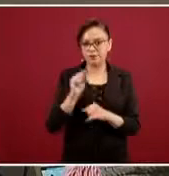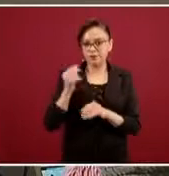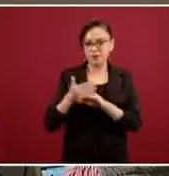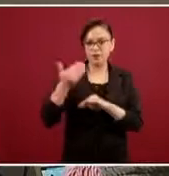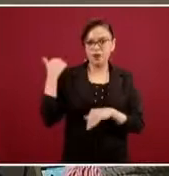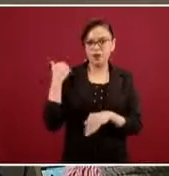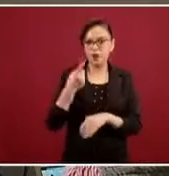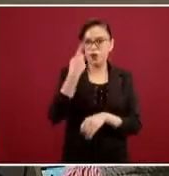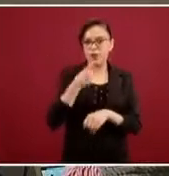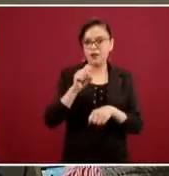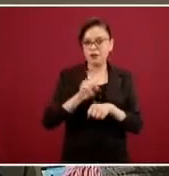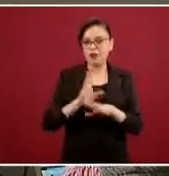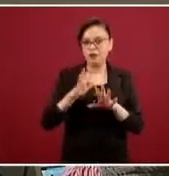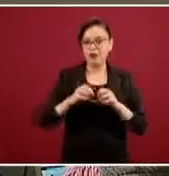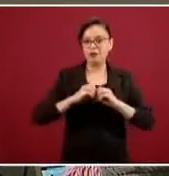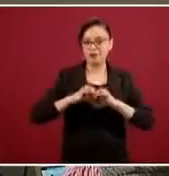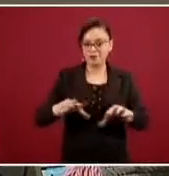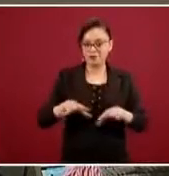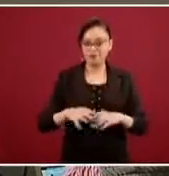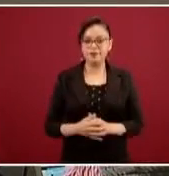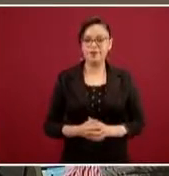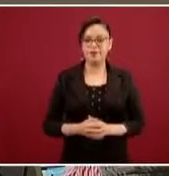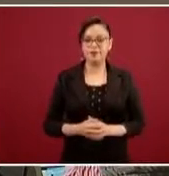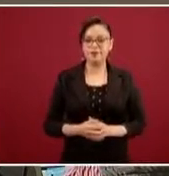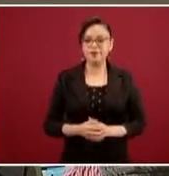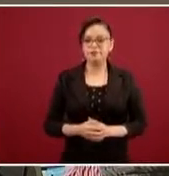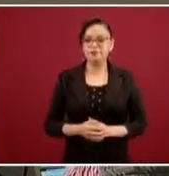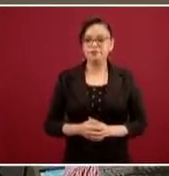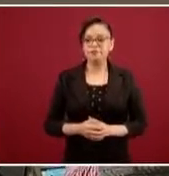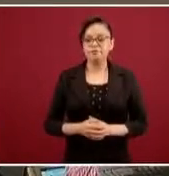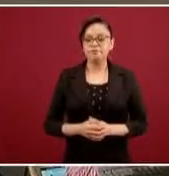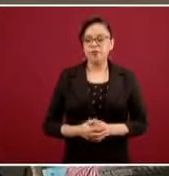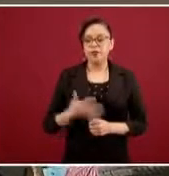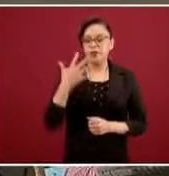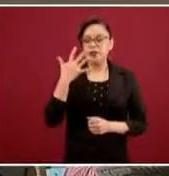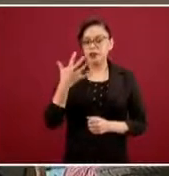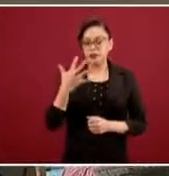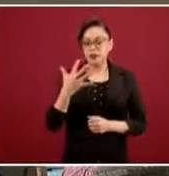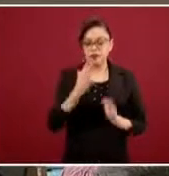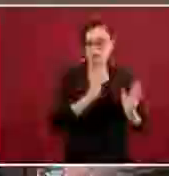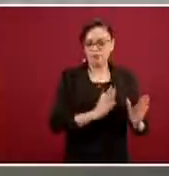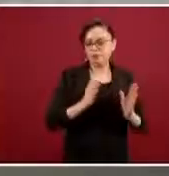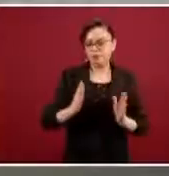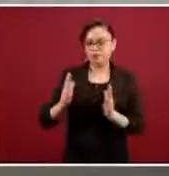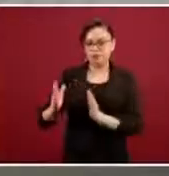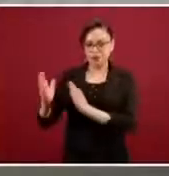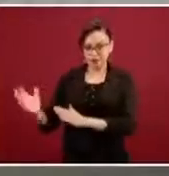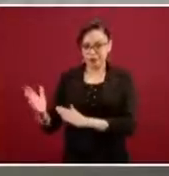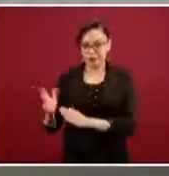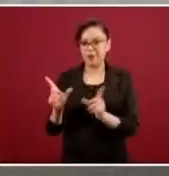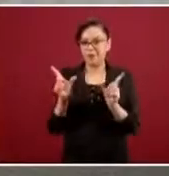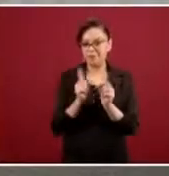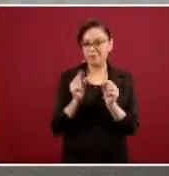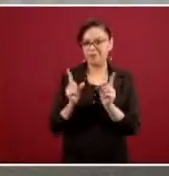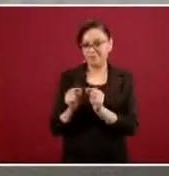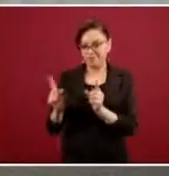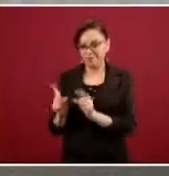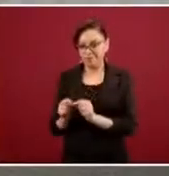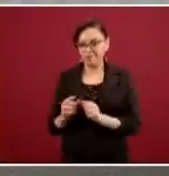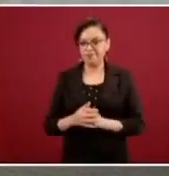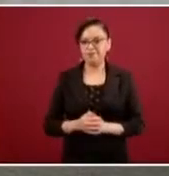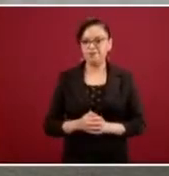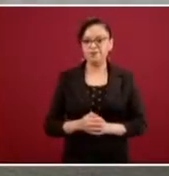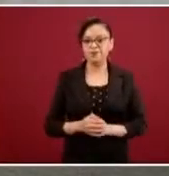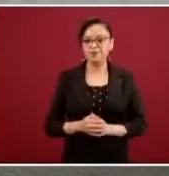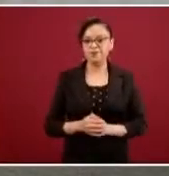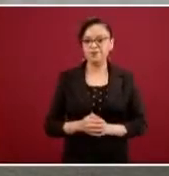semana. Lo voy a dividir en 5 pasos y serán breves, hablando de los propósitos de la guía,